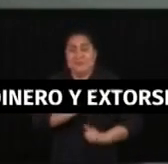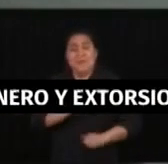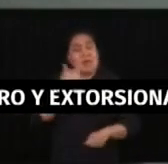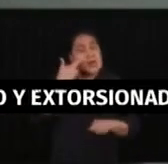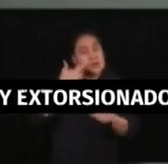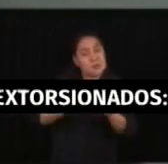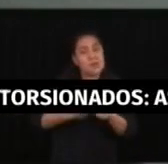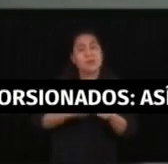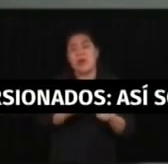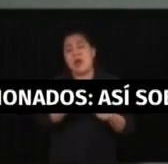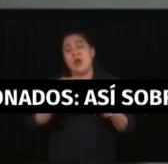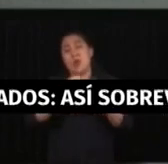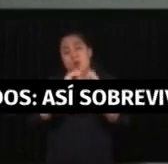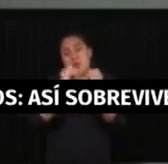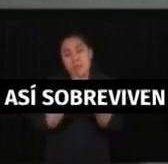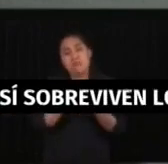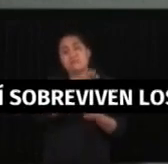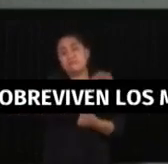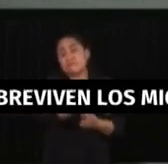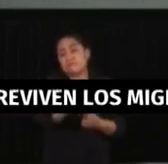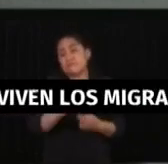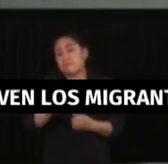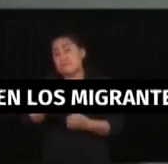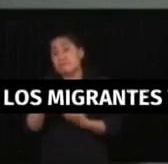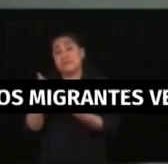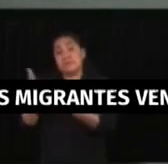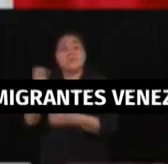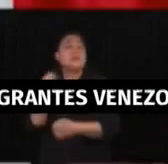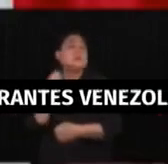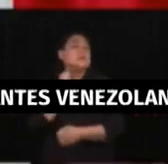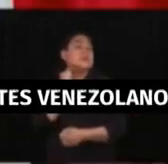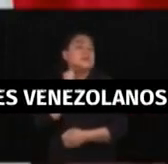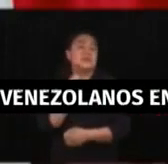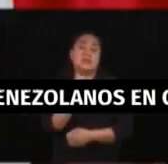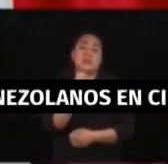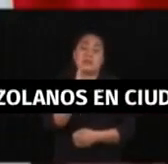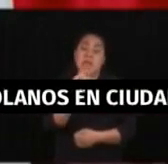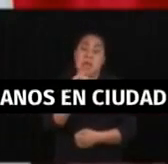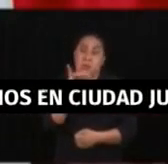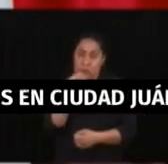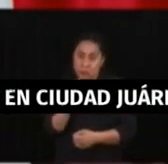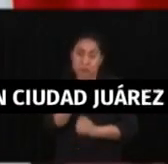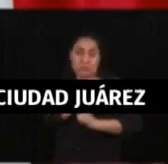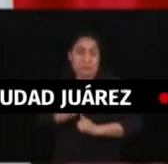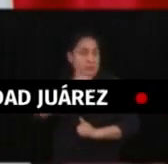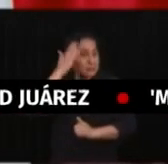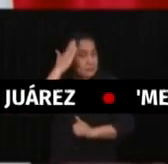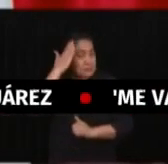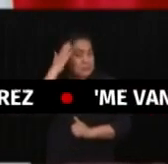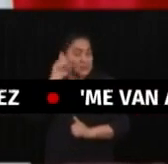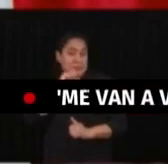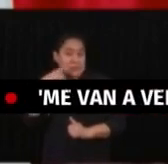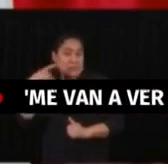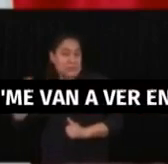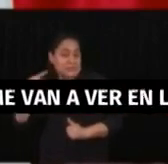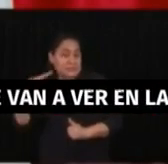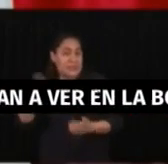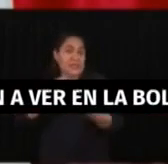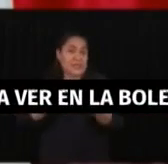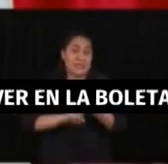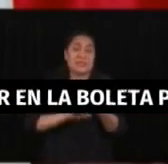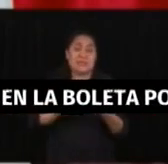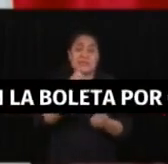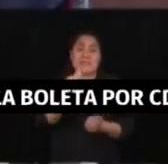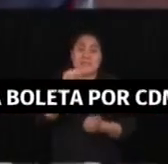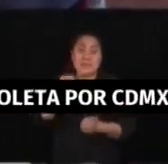tuve como tal para asistir. No importa, lo que te digo es, yo creo que está bien perfecto,